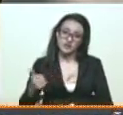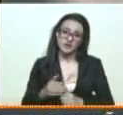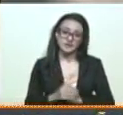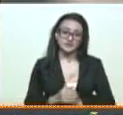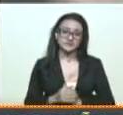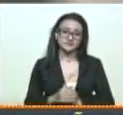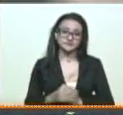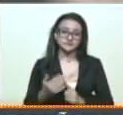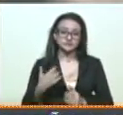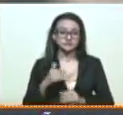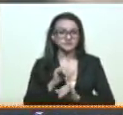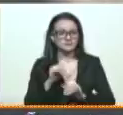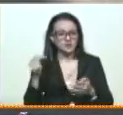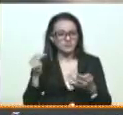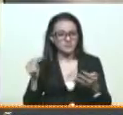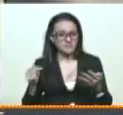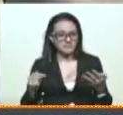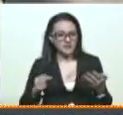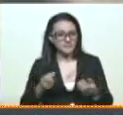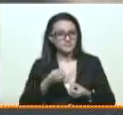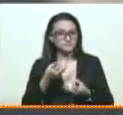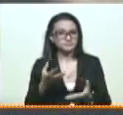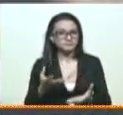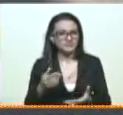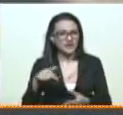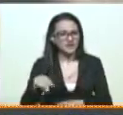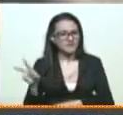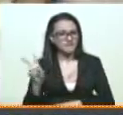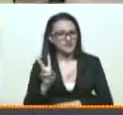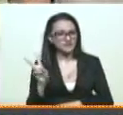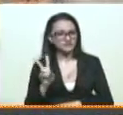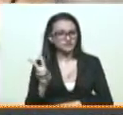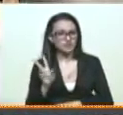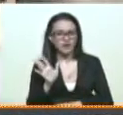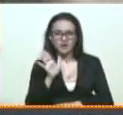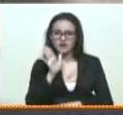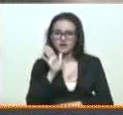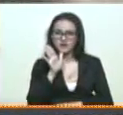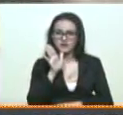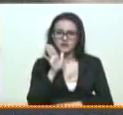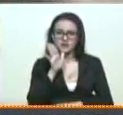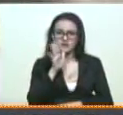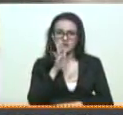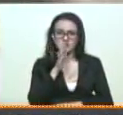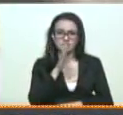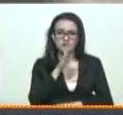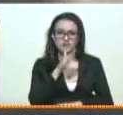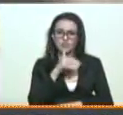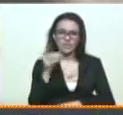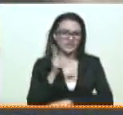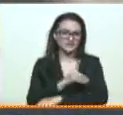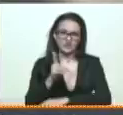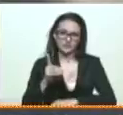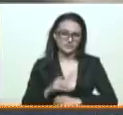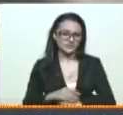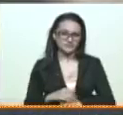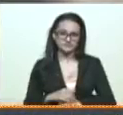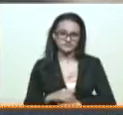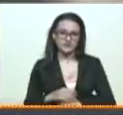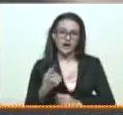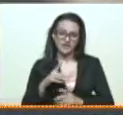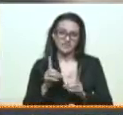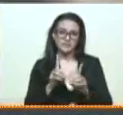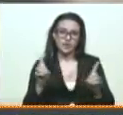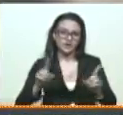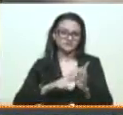termino citando una expresión: en Venezuela no hay una dictadura, hay una